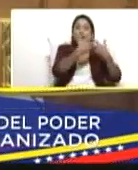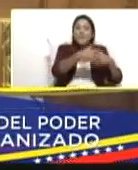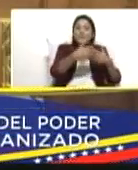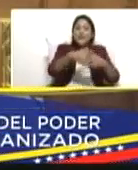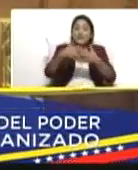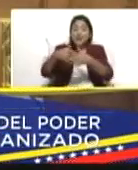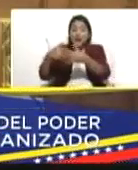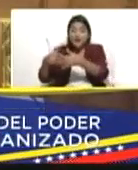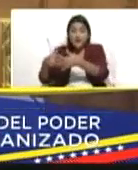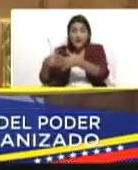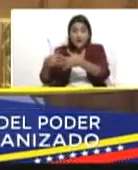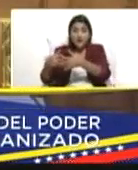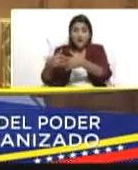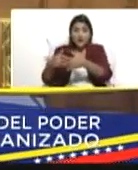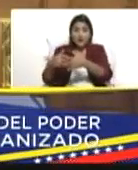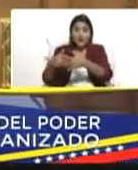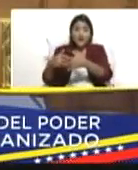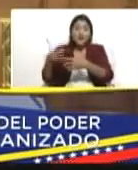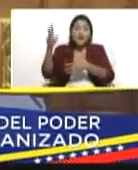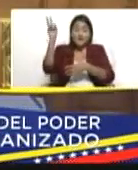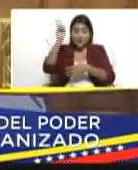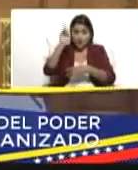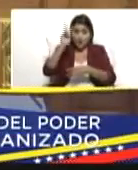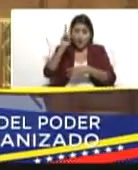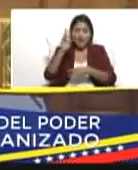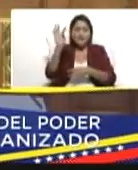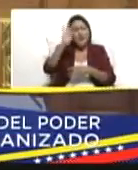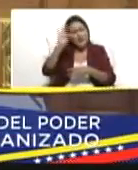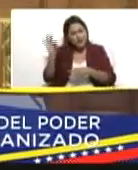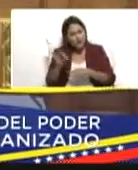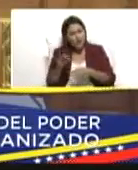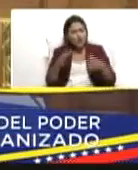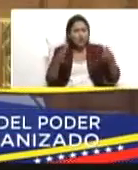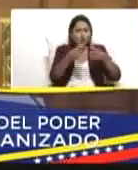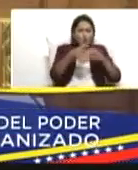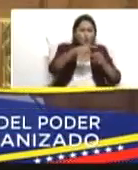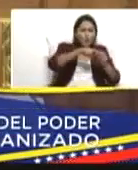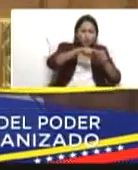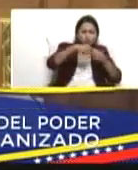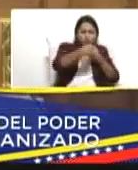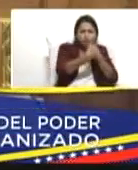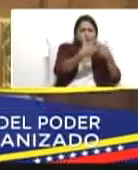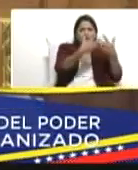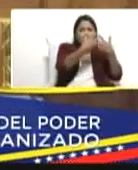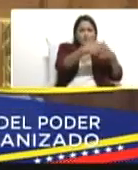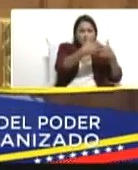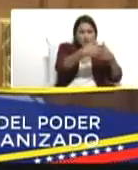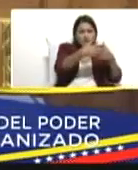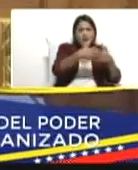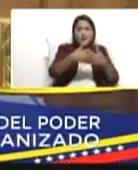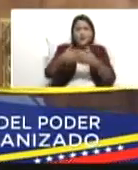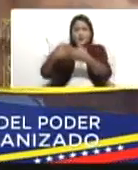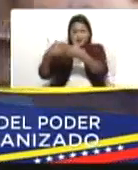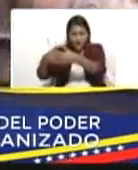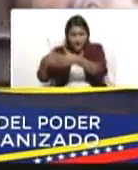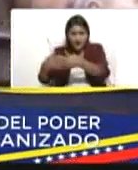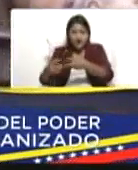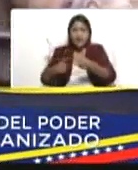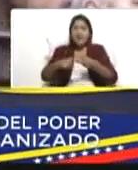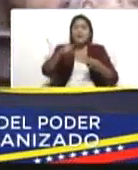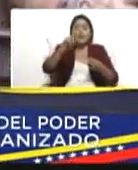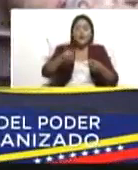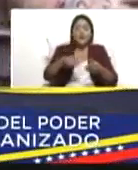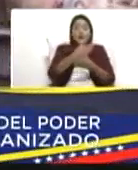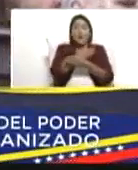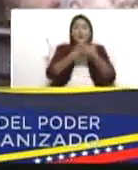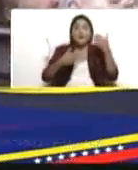de todas las cámaras y de todas las federaciones de empresarios empresarias a los presidentes y